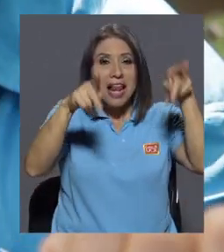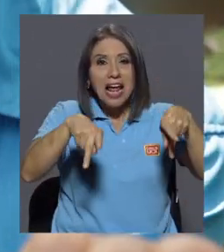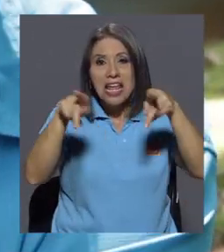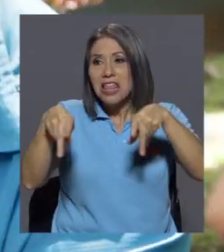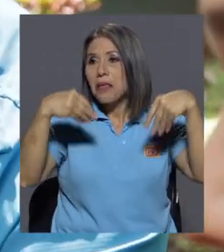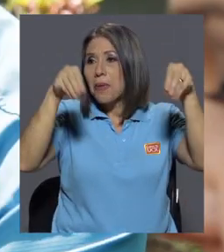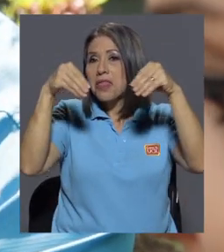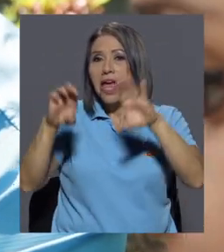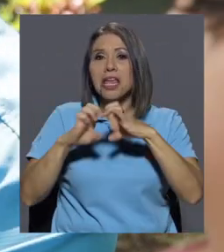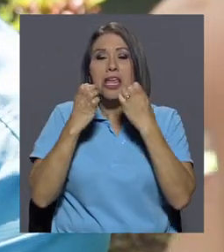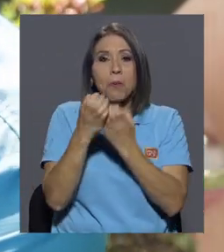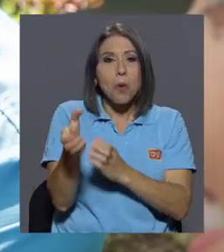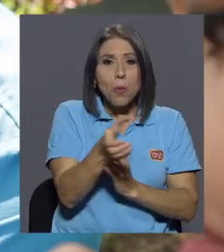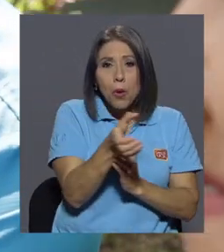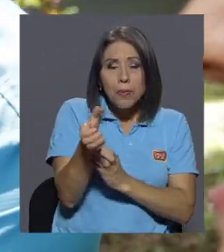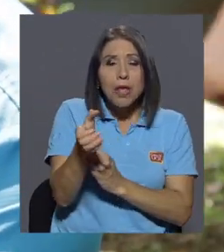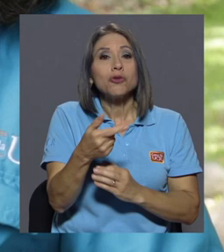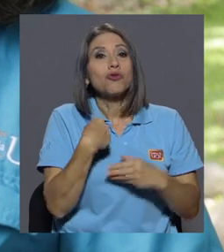a la gente